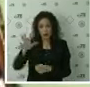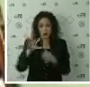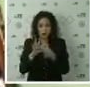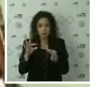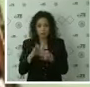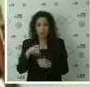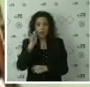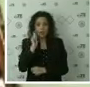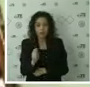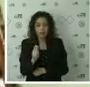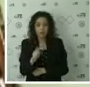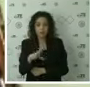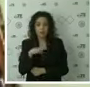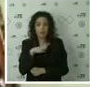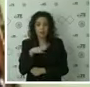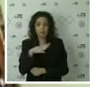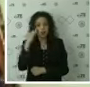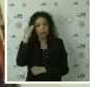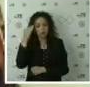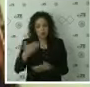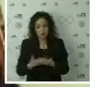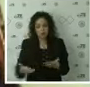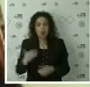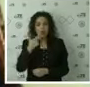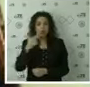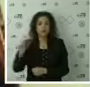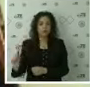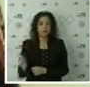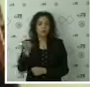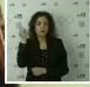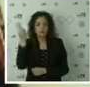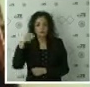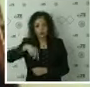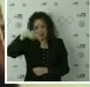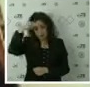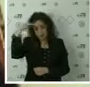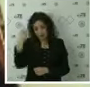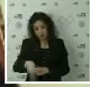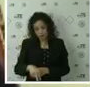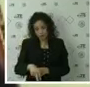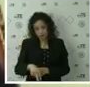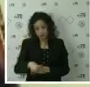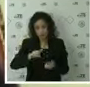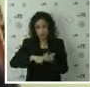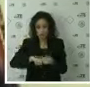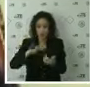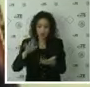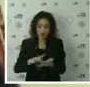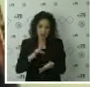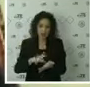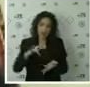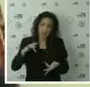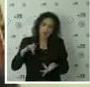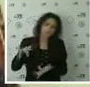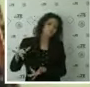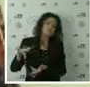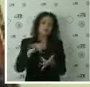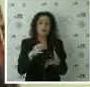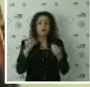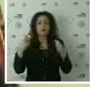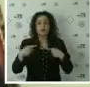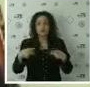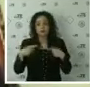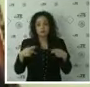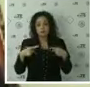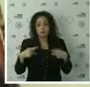digital que existe en nuestro país, donde una gran cantidad de la población no tiene acceso